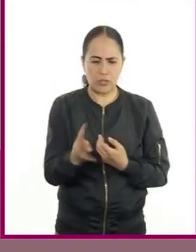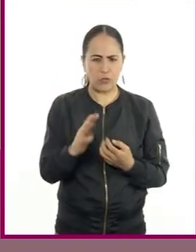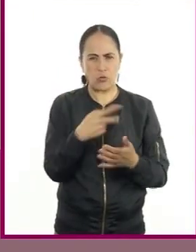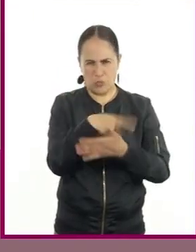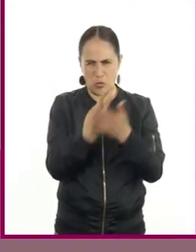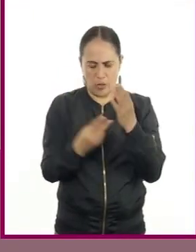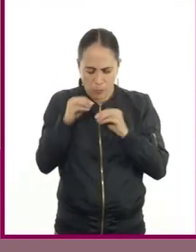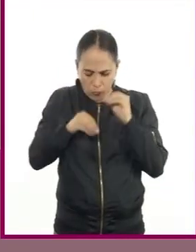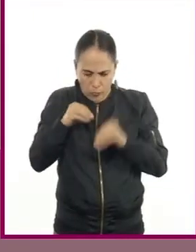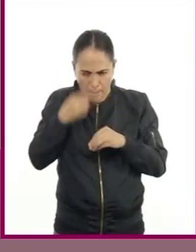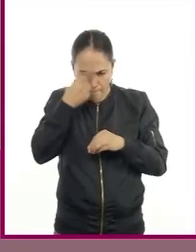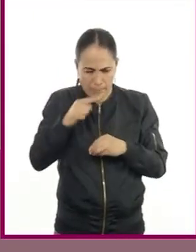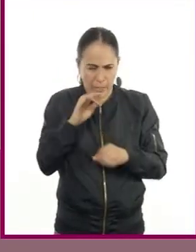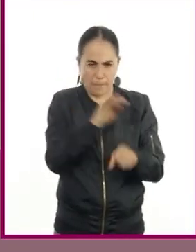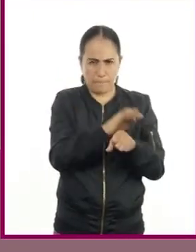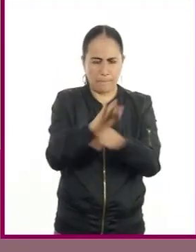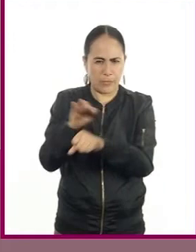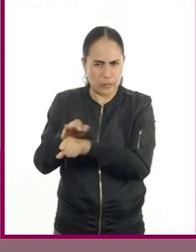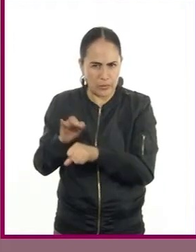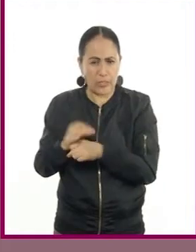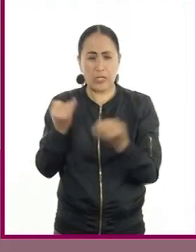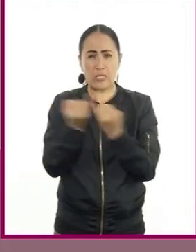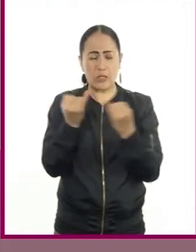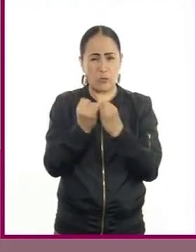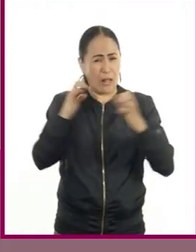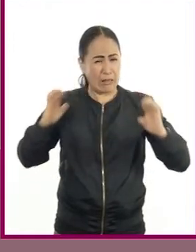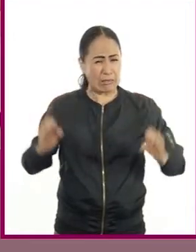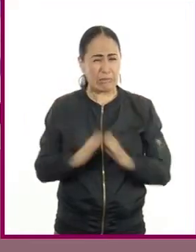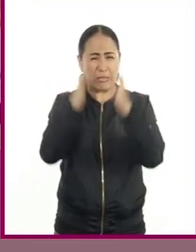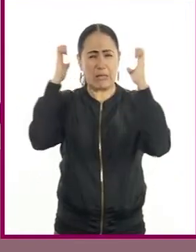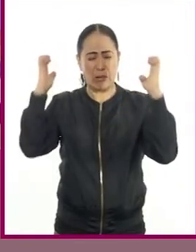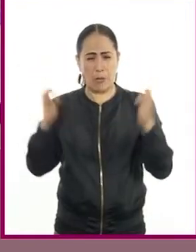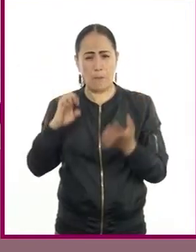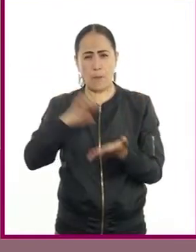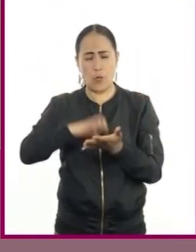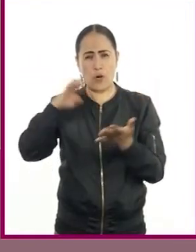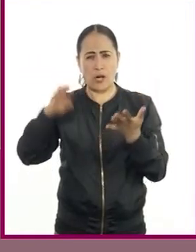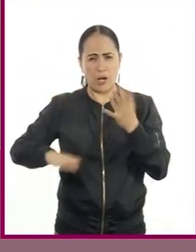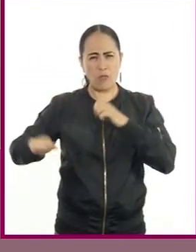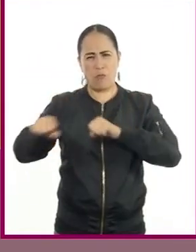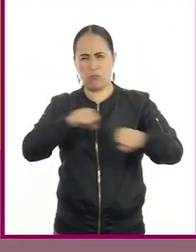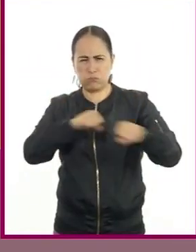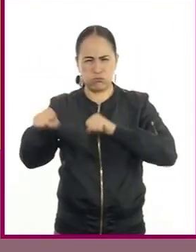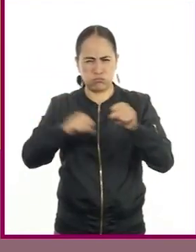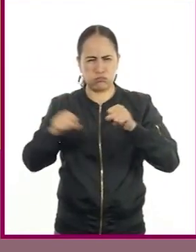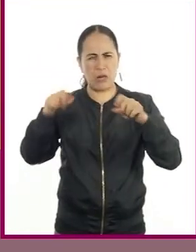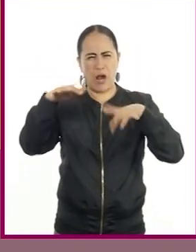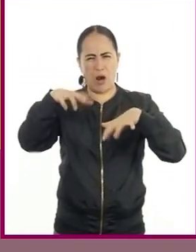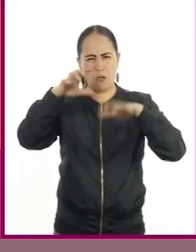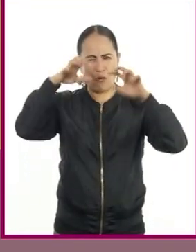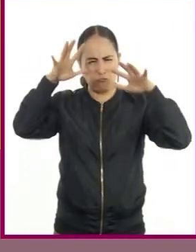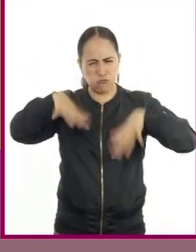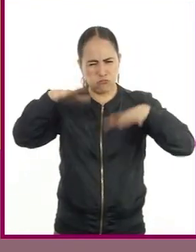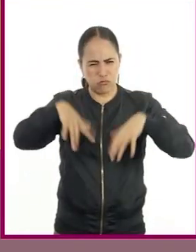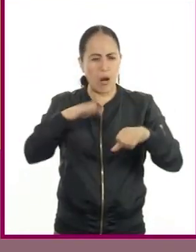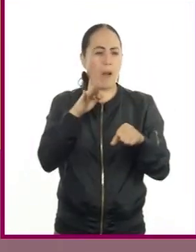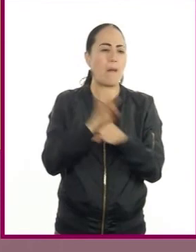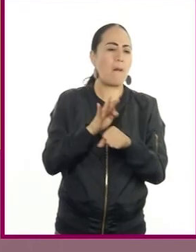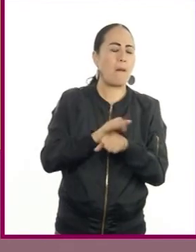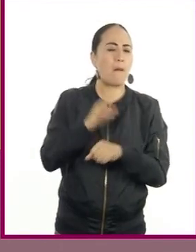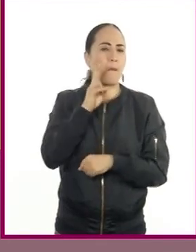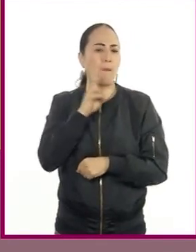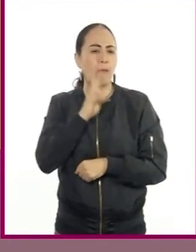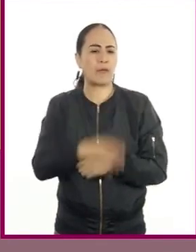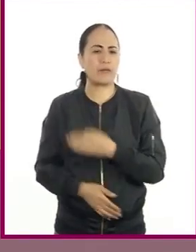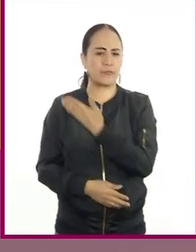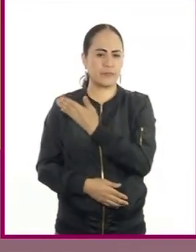educación de los menores, interviene en situaciones de emergencia como desastres naturales. Human Rights Watch es